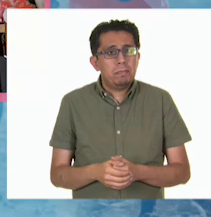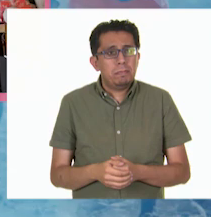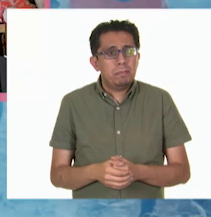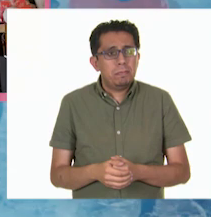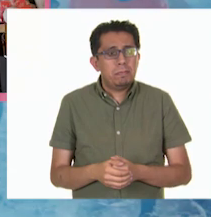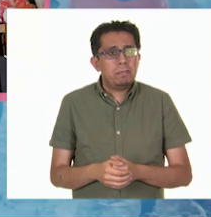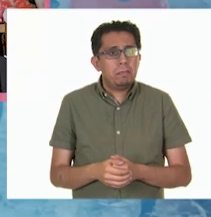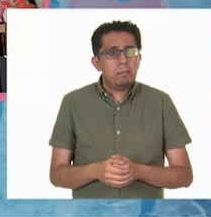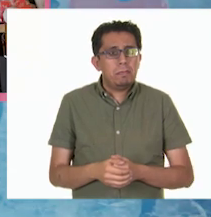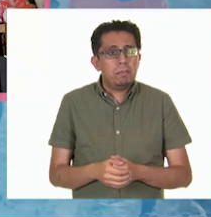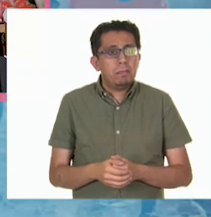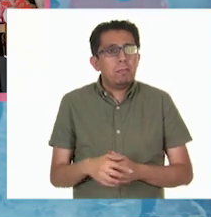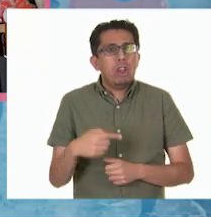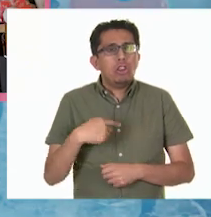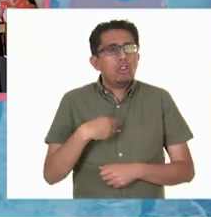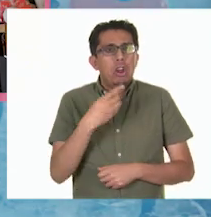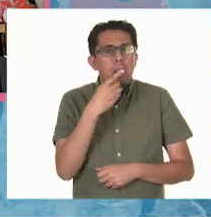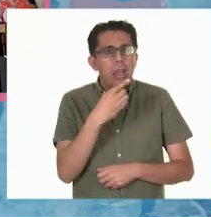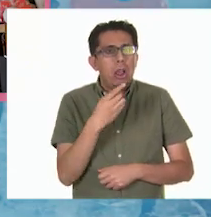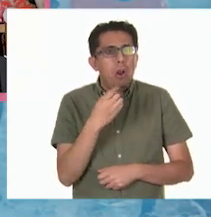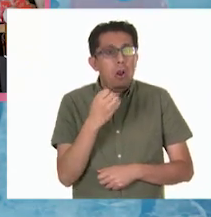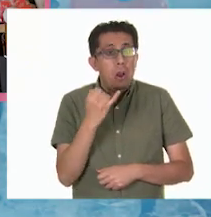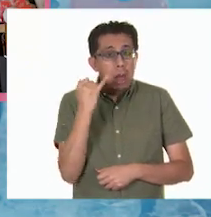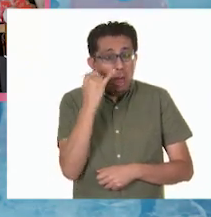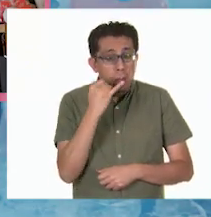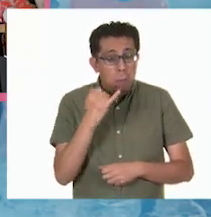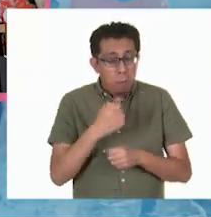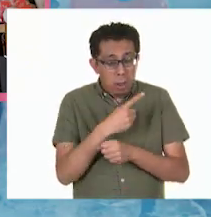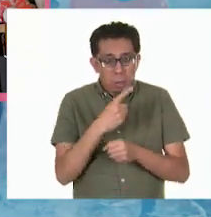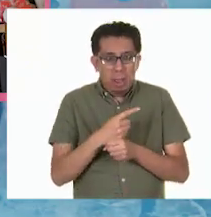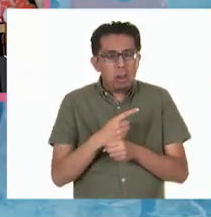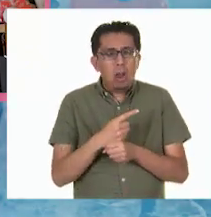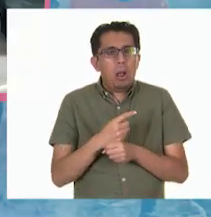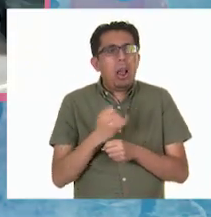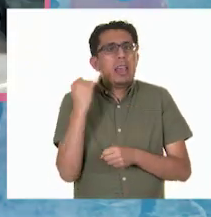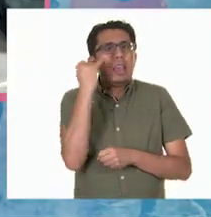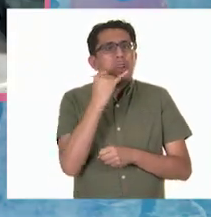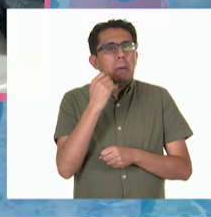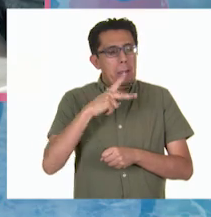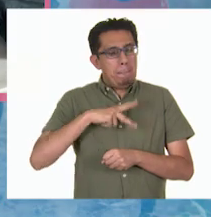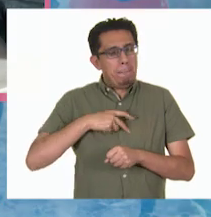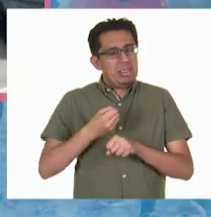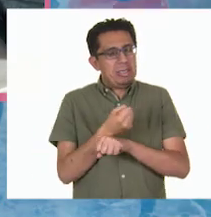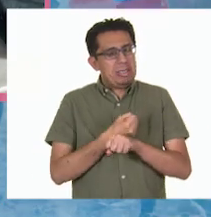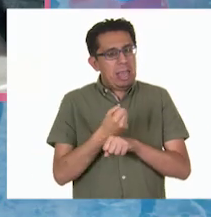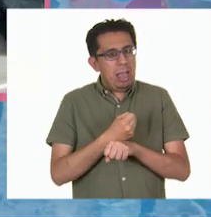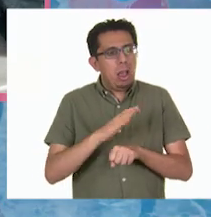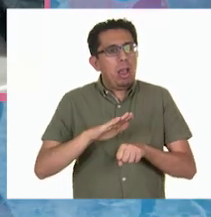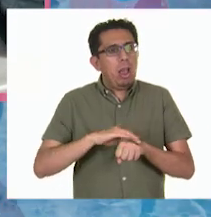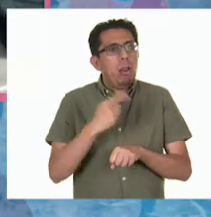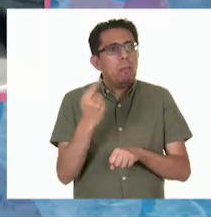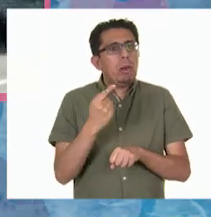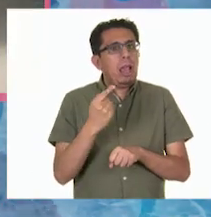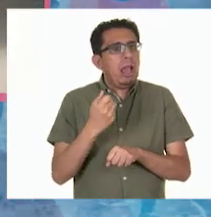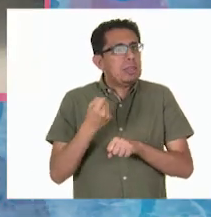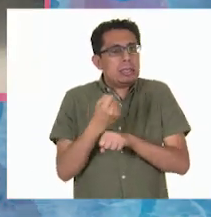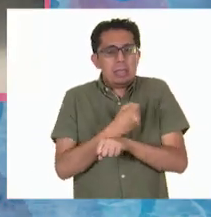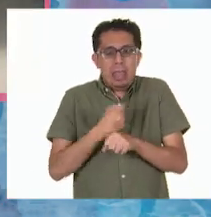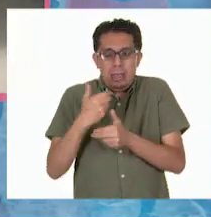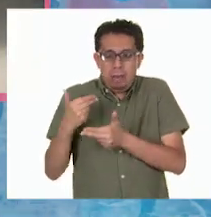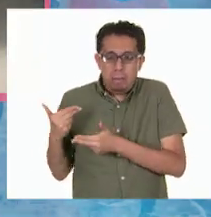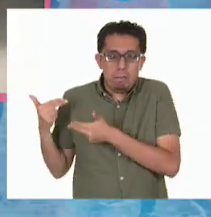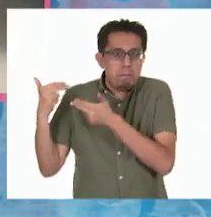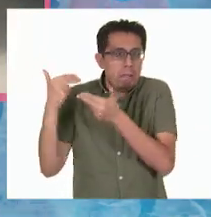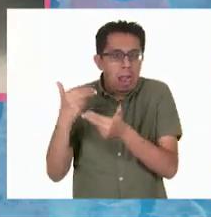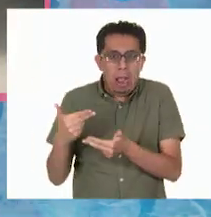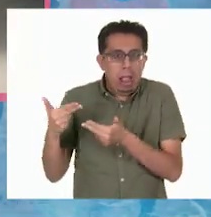Yo digo no lengua materna, sino lengua de sangre. ¿Por qué digo de sangre? Porque es una lengua que se me heredó por sangre, pero también es una